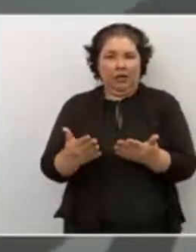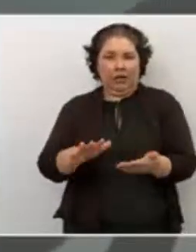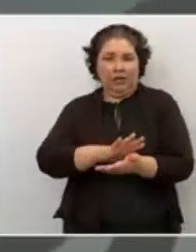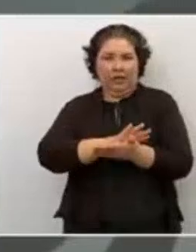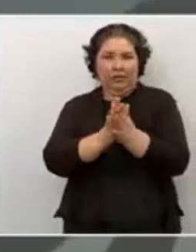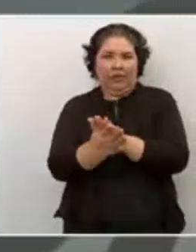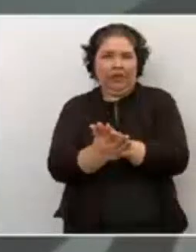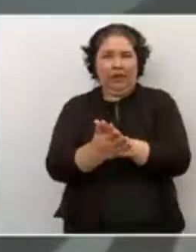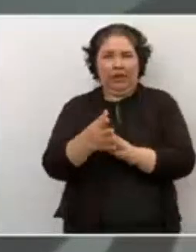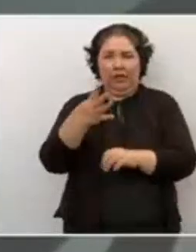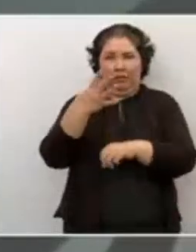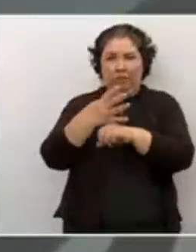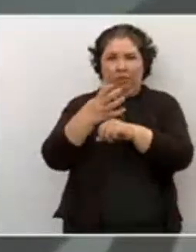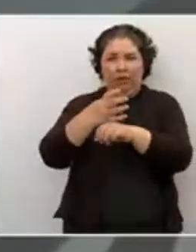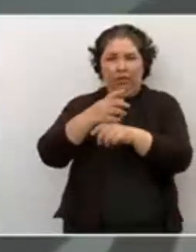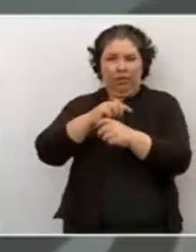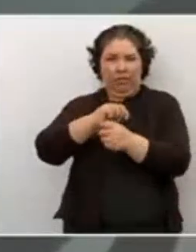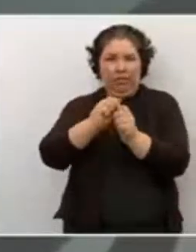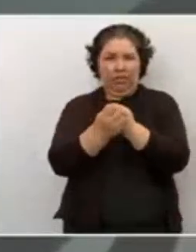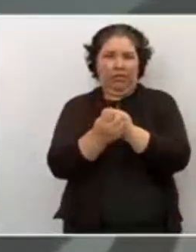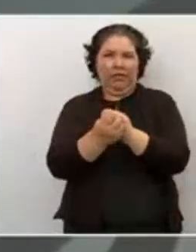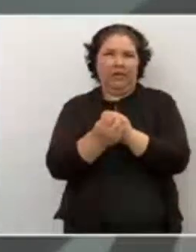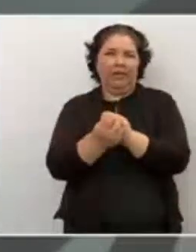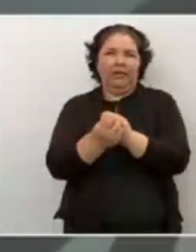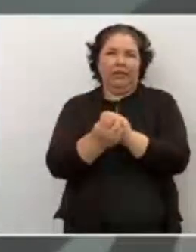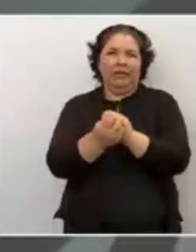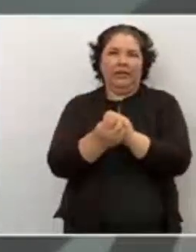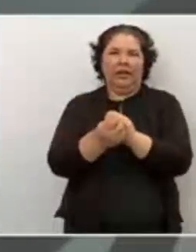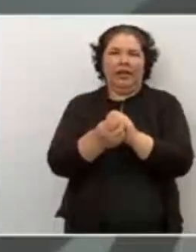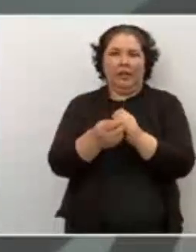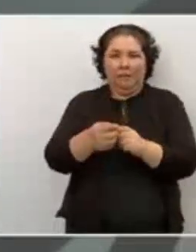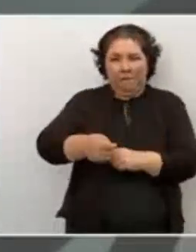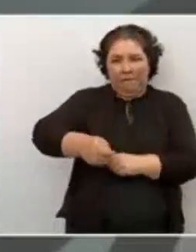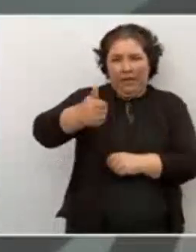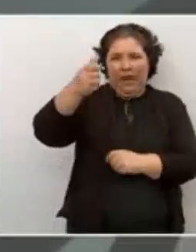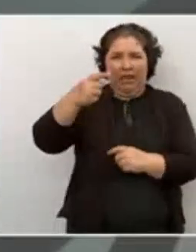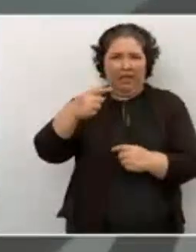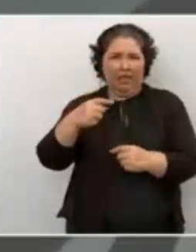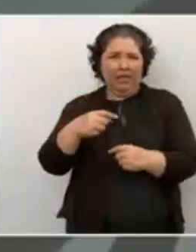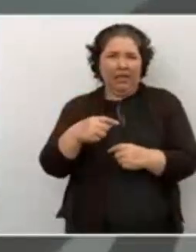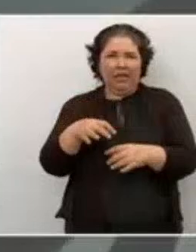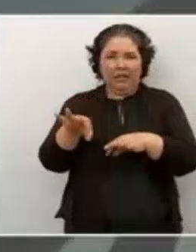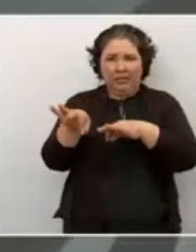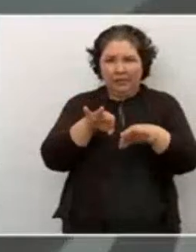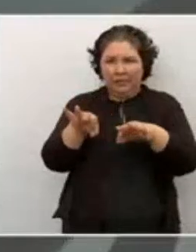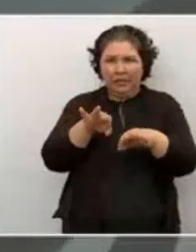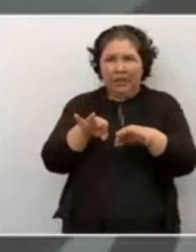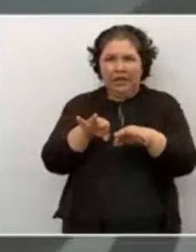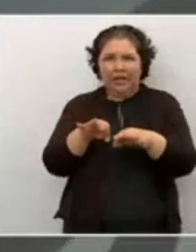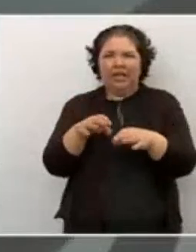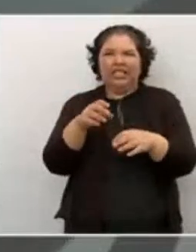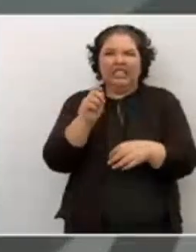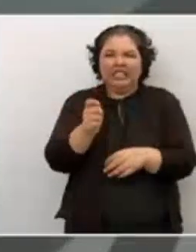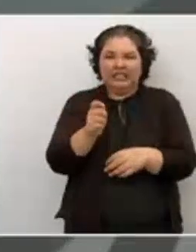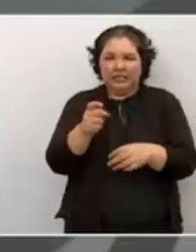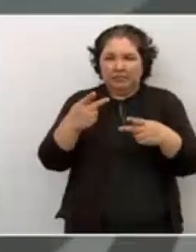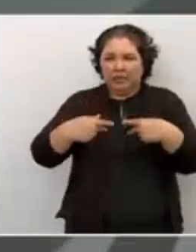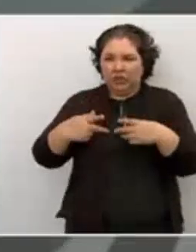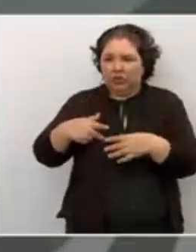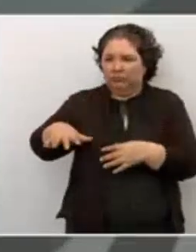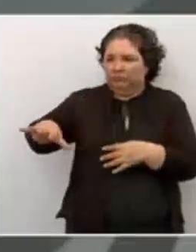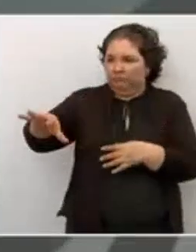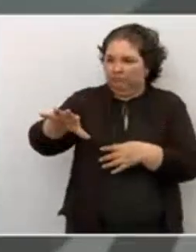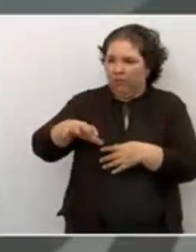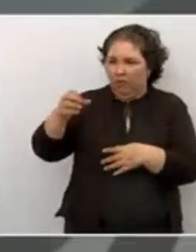Transformación, nuestra primera gran tarea era reivindicar a los olvidados.